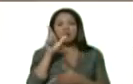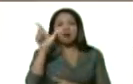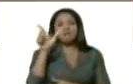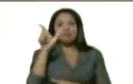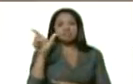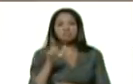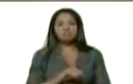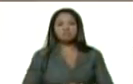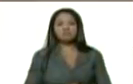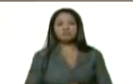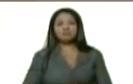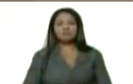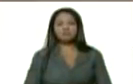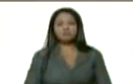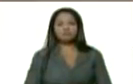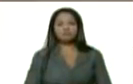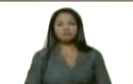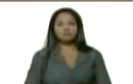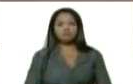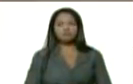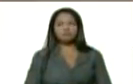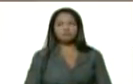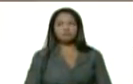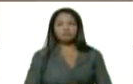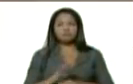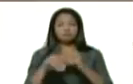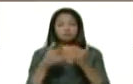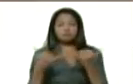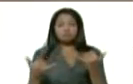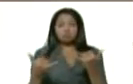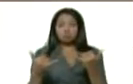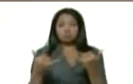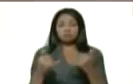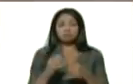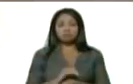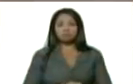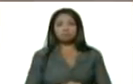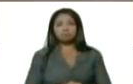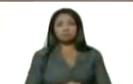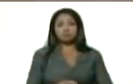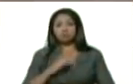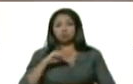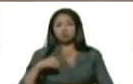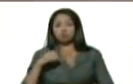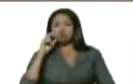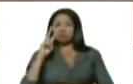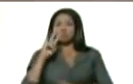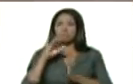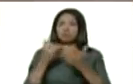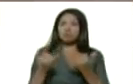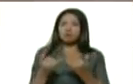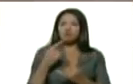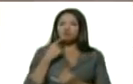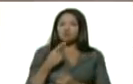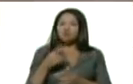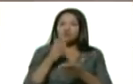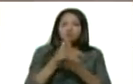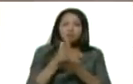Socialista Unido de Venezuela. Hasta ahora teníamos dedicado, así lo digo,